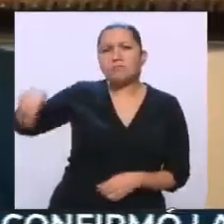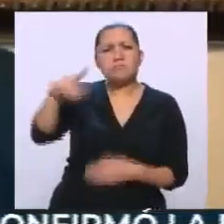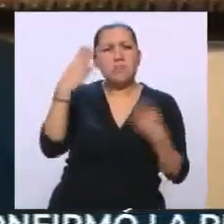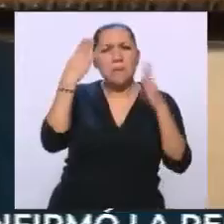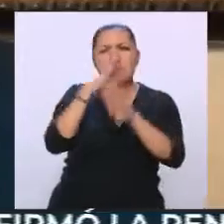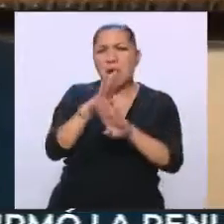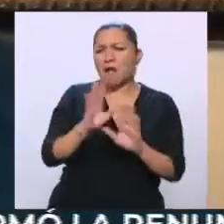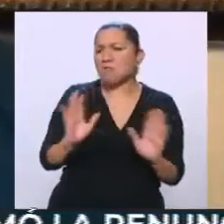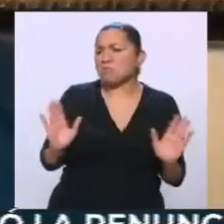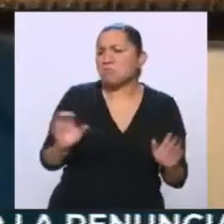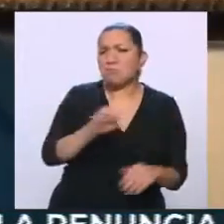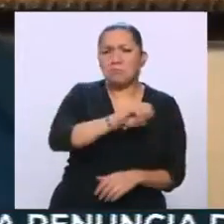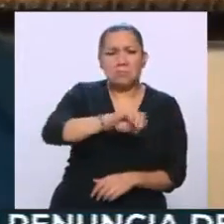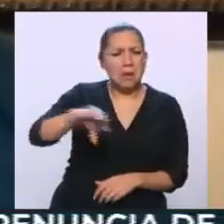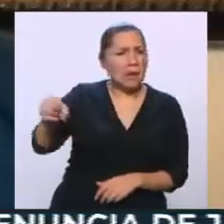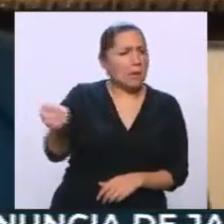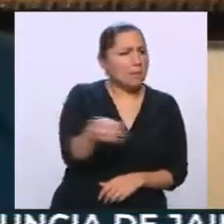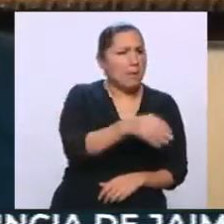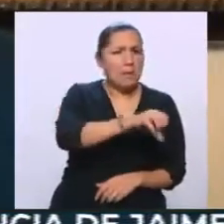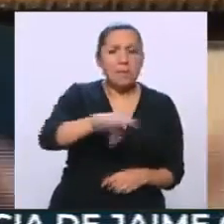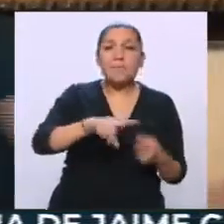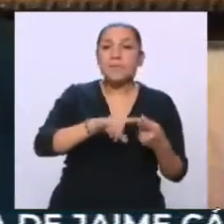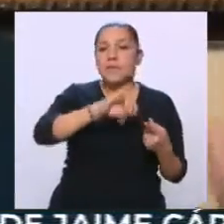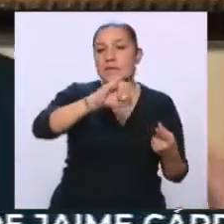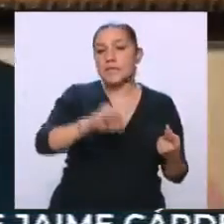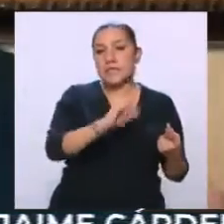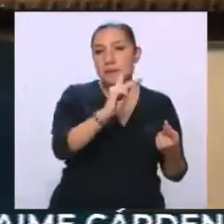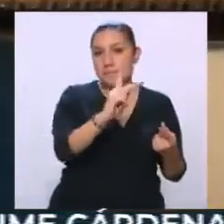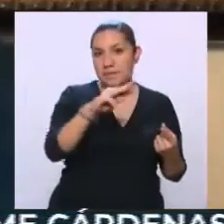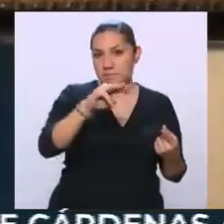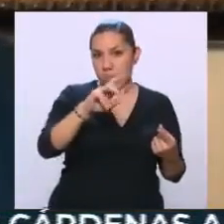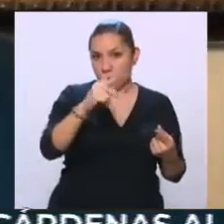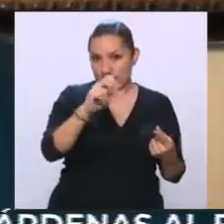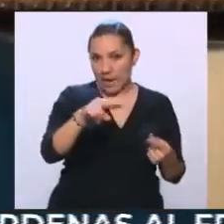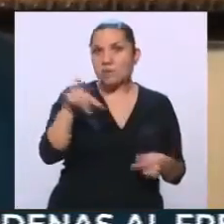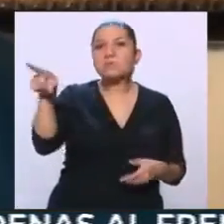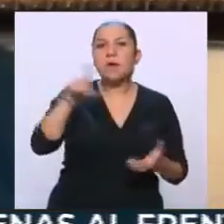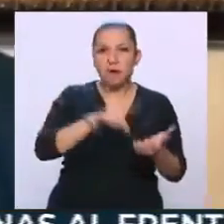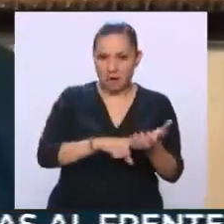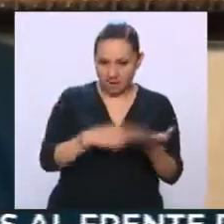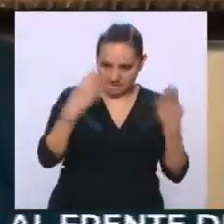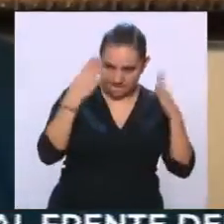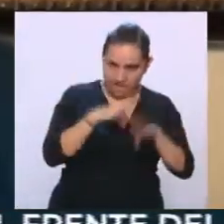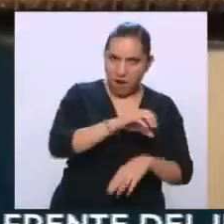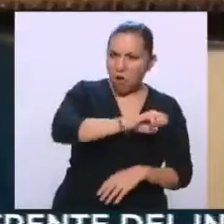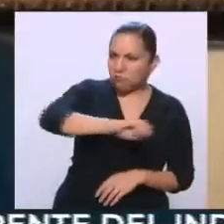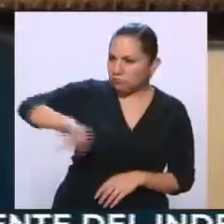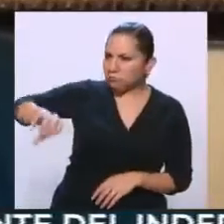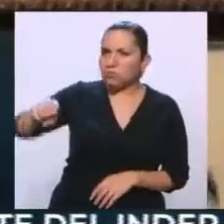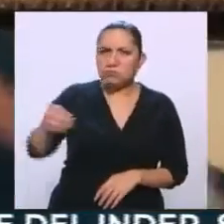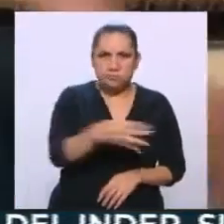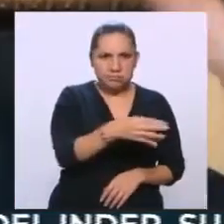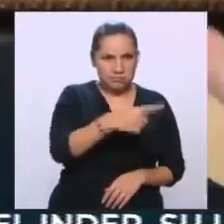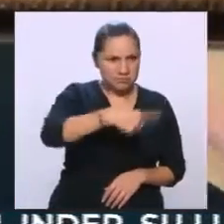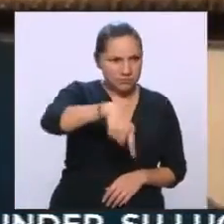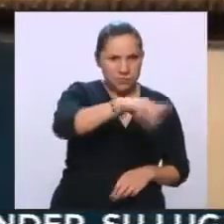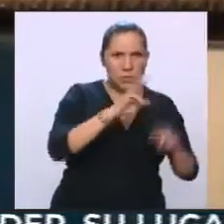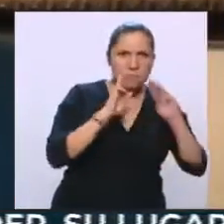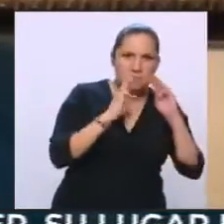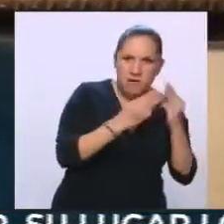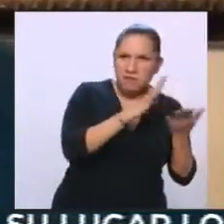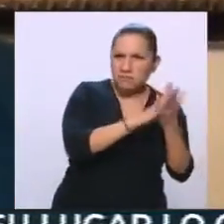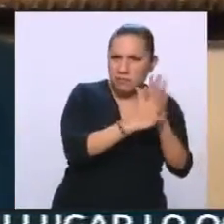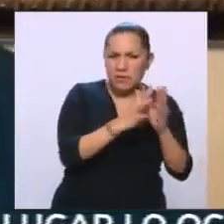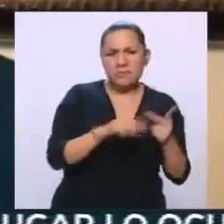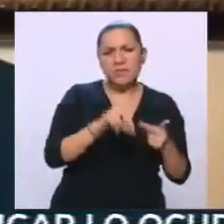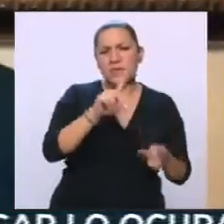bancos como JP Morgan movieron dinero a empresas vinculadas con el crimen organizado. Deutsche Bank, por ejemplo, liquidó miles de millones